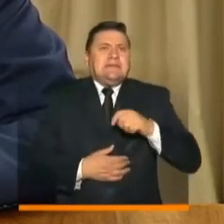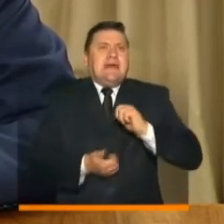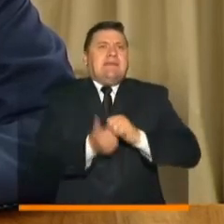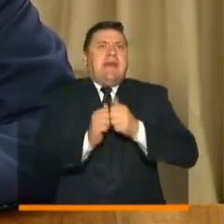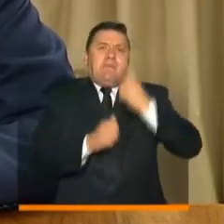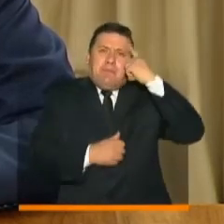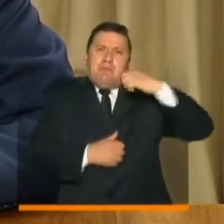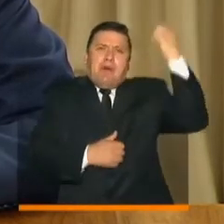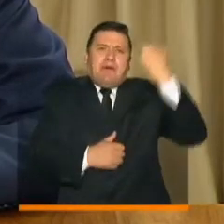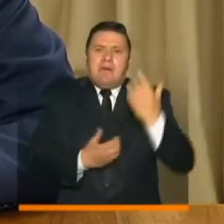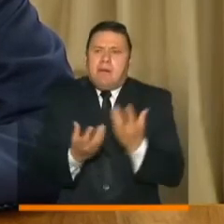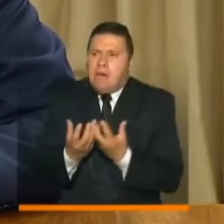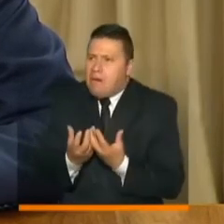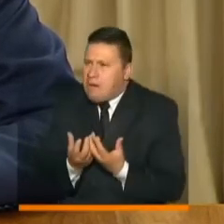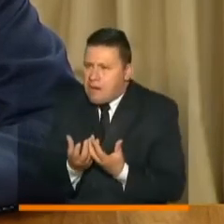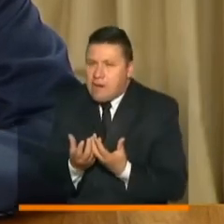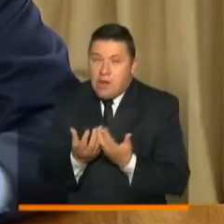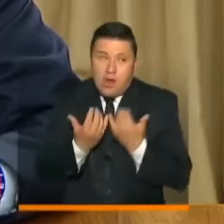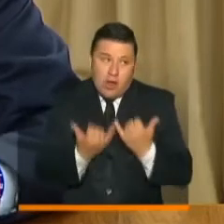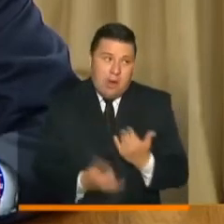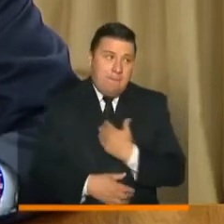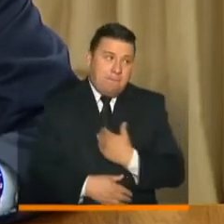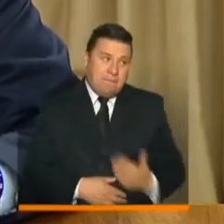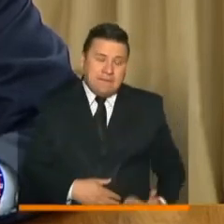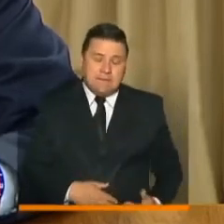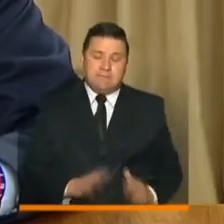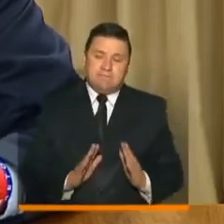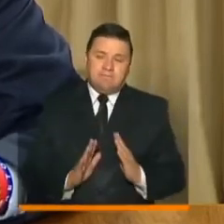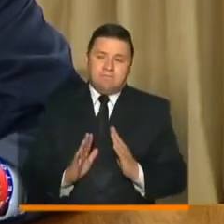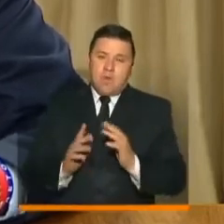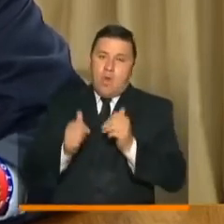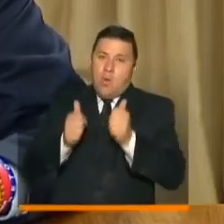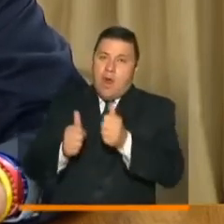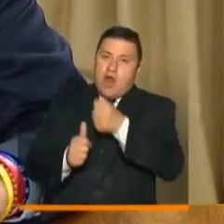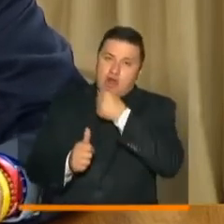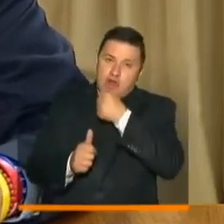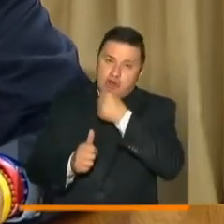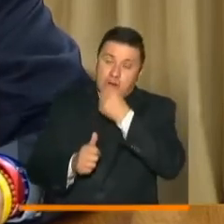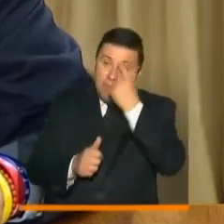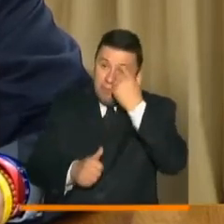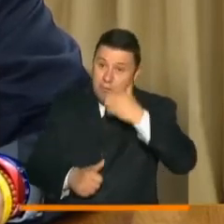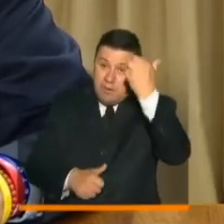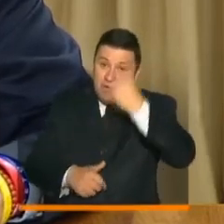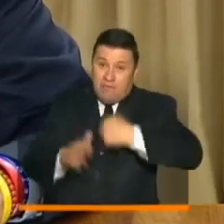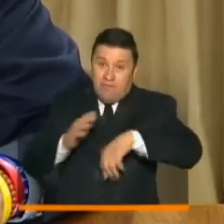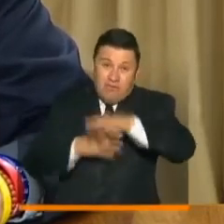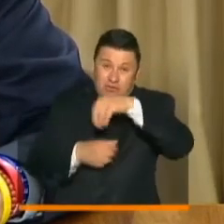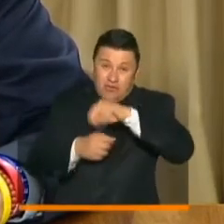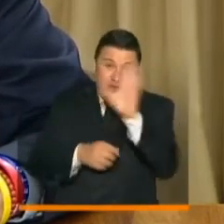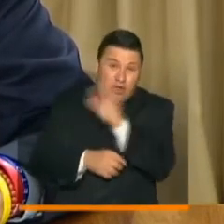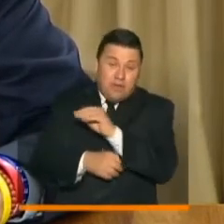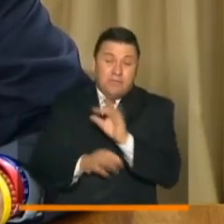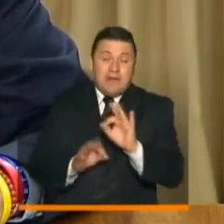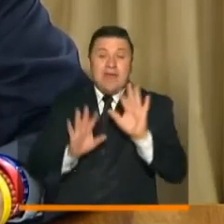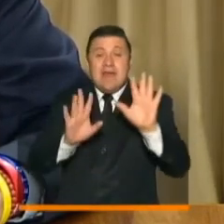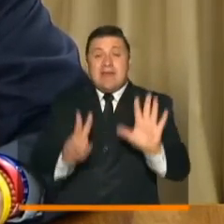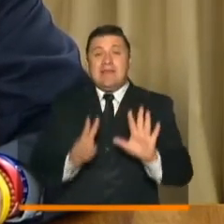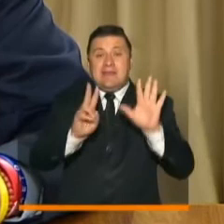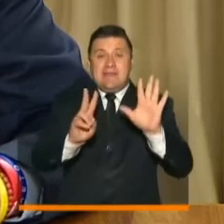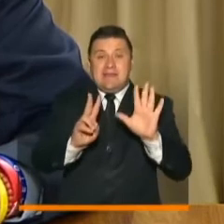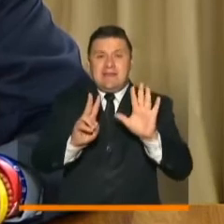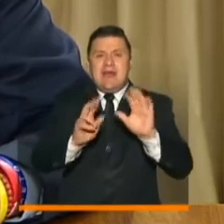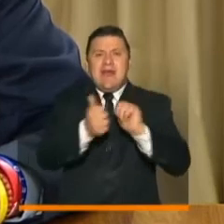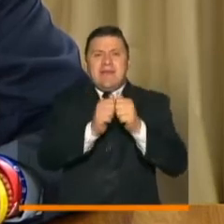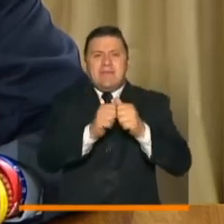alto rendimiento. Creo que hoy, presidente, le damos una nueva buena al alto rendimiento en Colombia, y es que 17